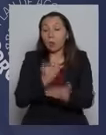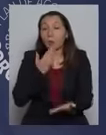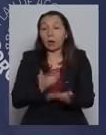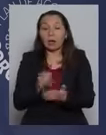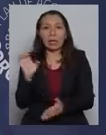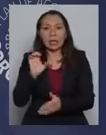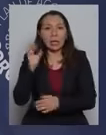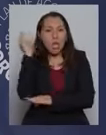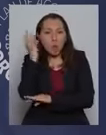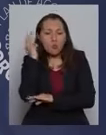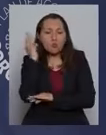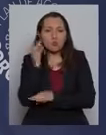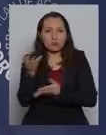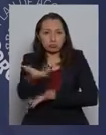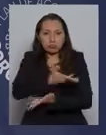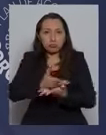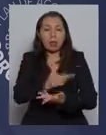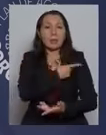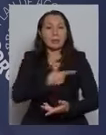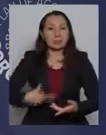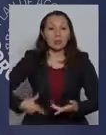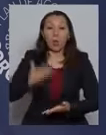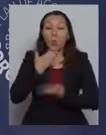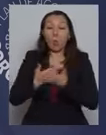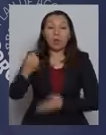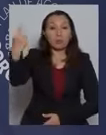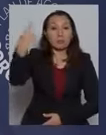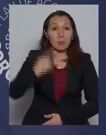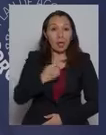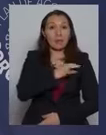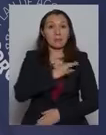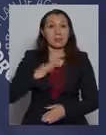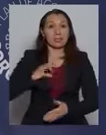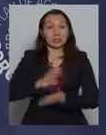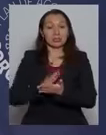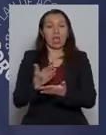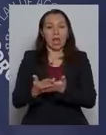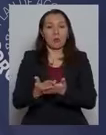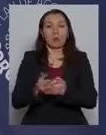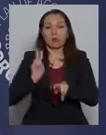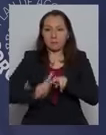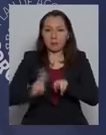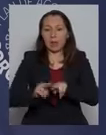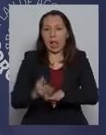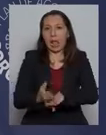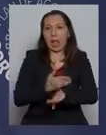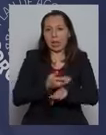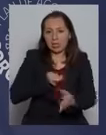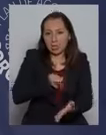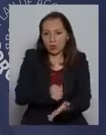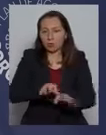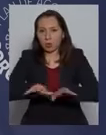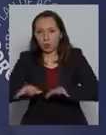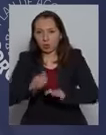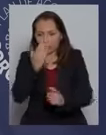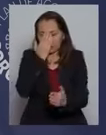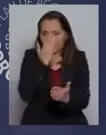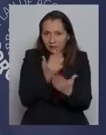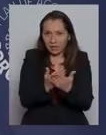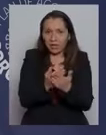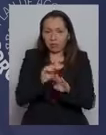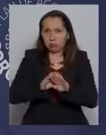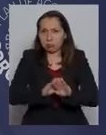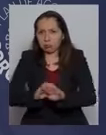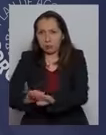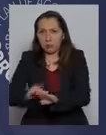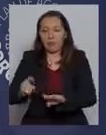Nosotros tuvimos reuniones con el presidente en cuando nos mandató como Ministerio de Salud a prepararnos para enfrentar una